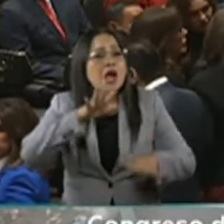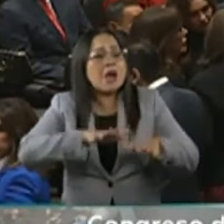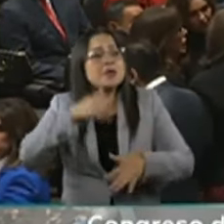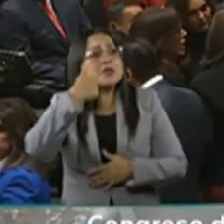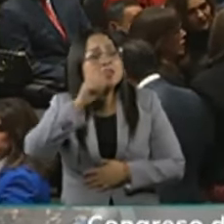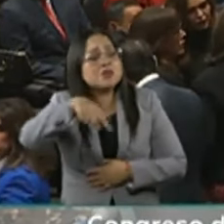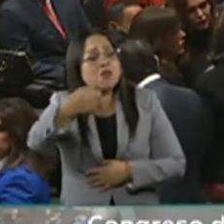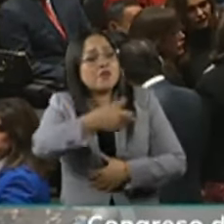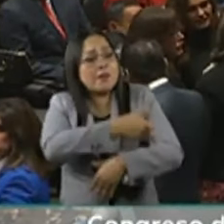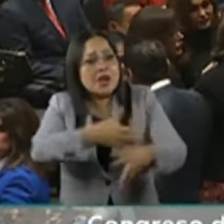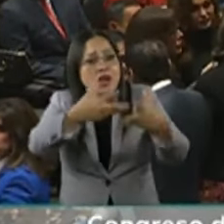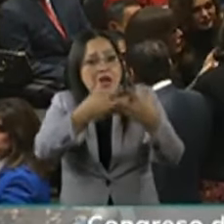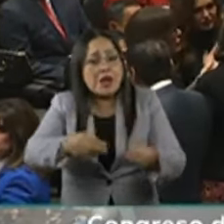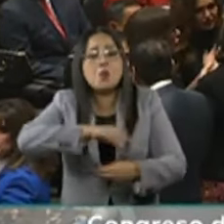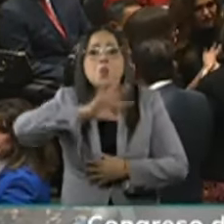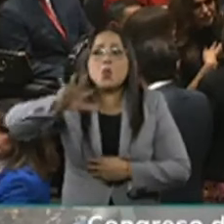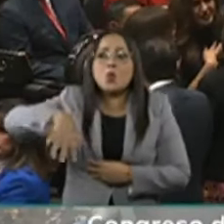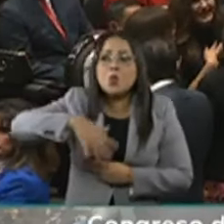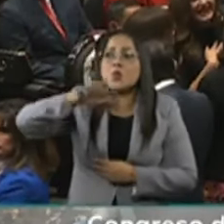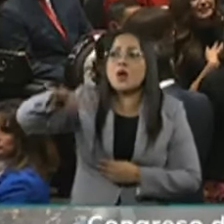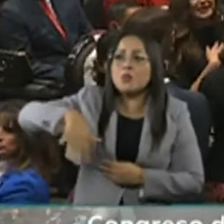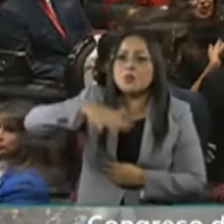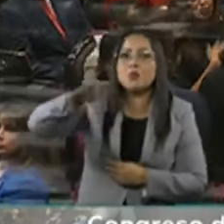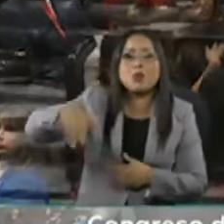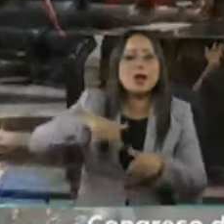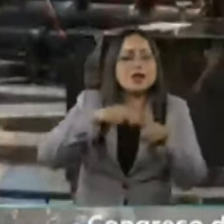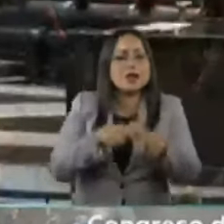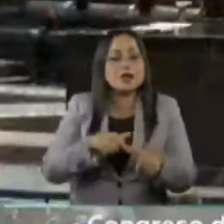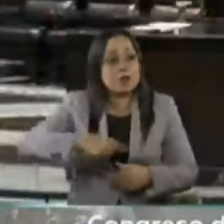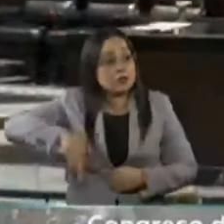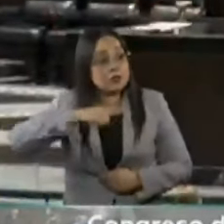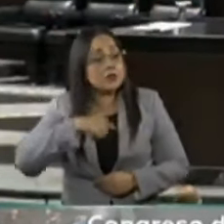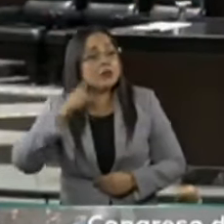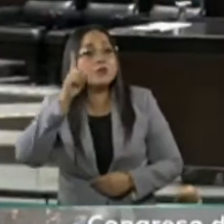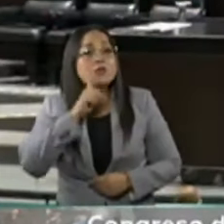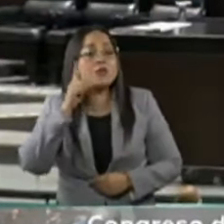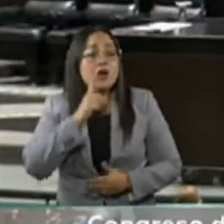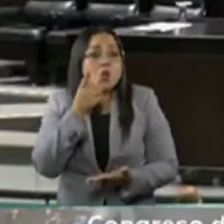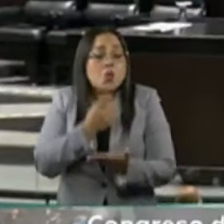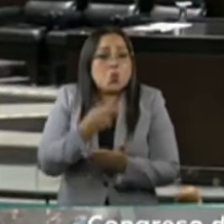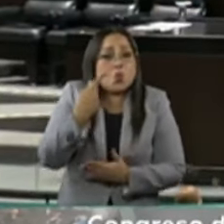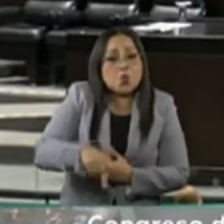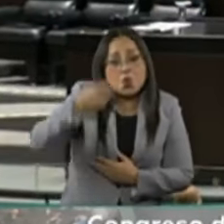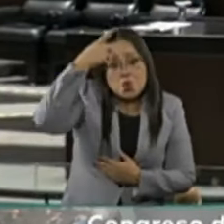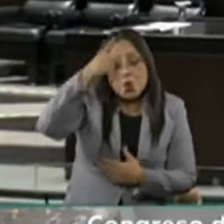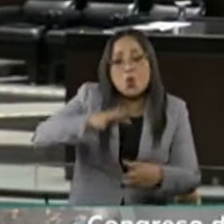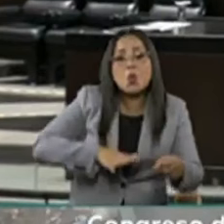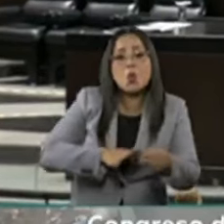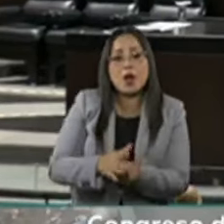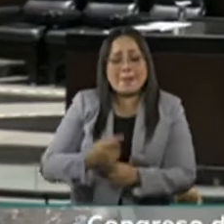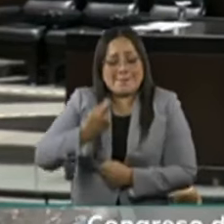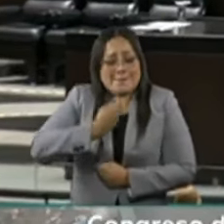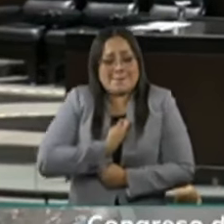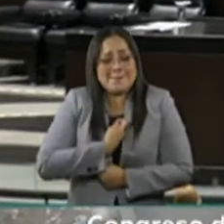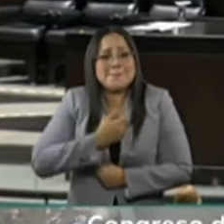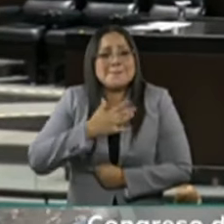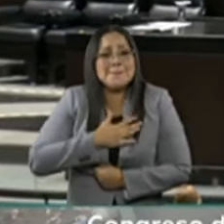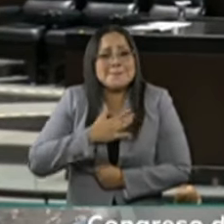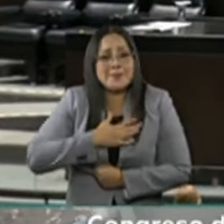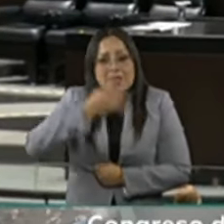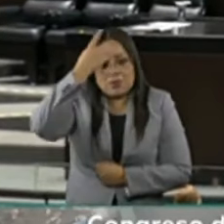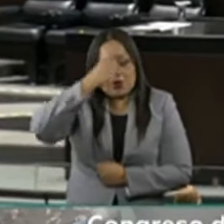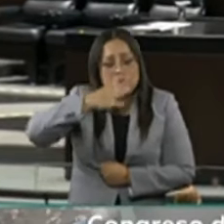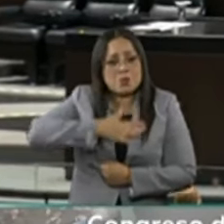sus seres queridos, mujeres que a veces el único patrimonio que tienen es su identidad,